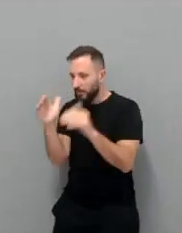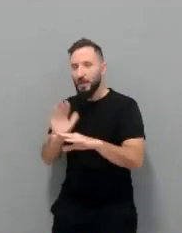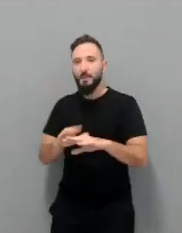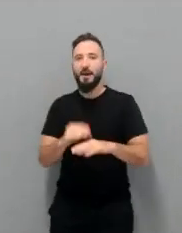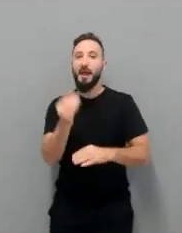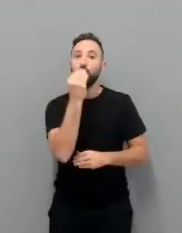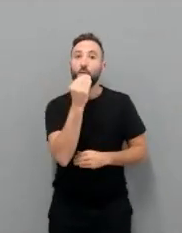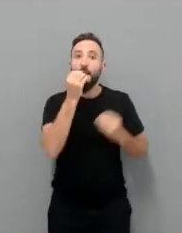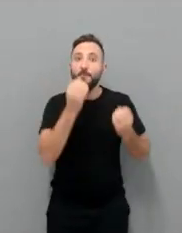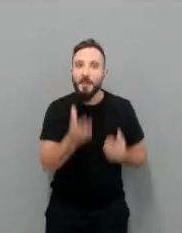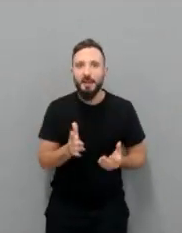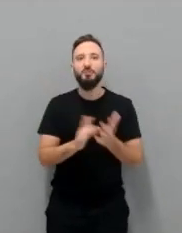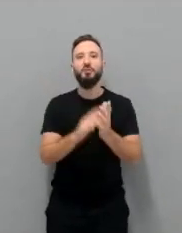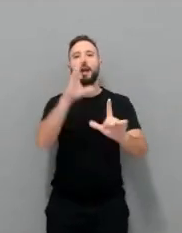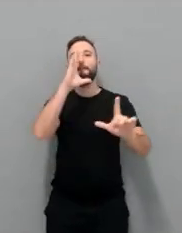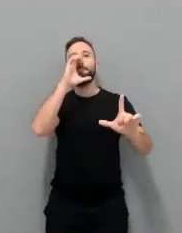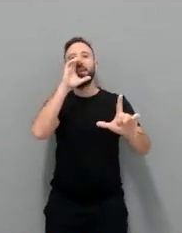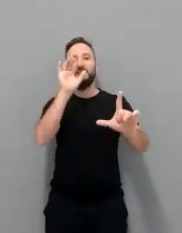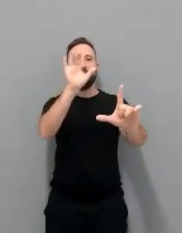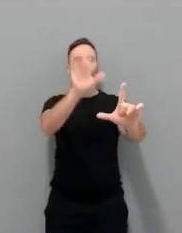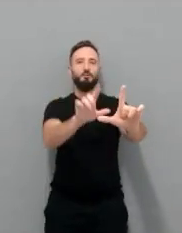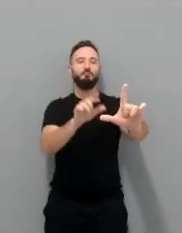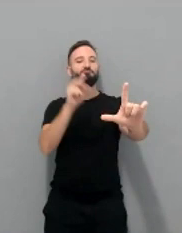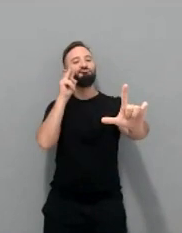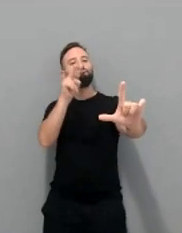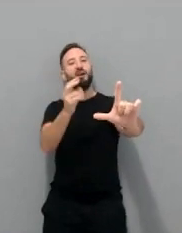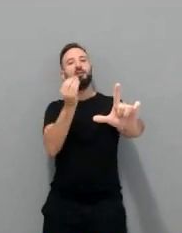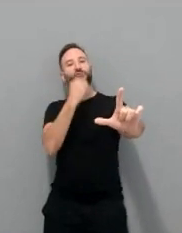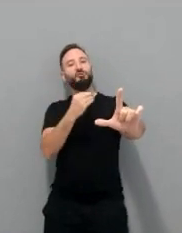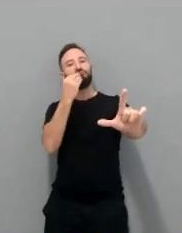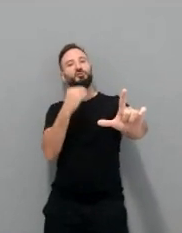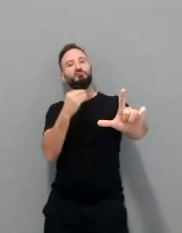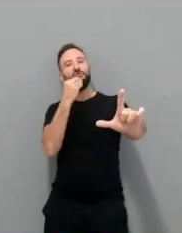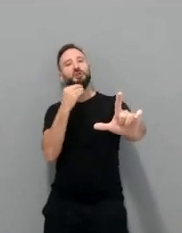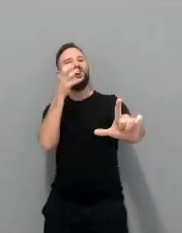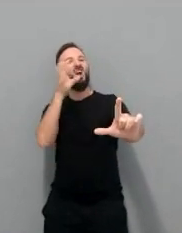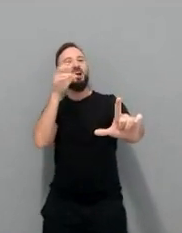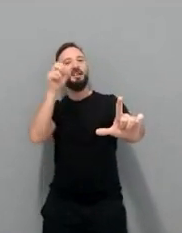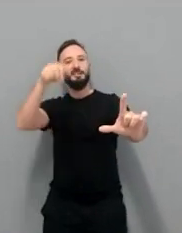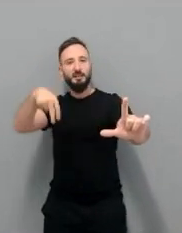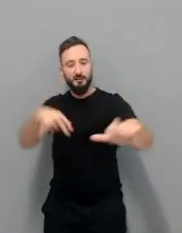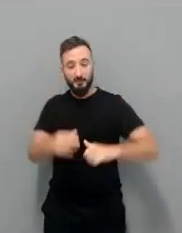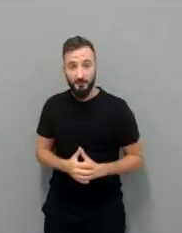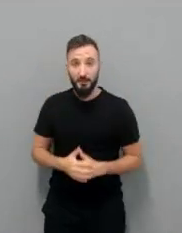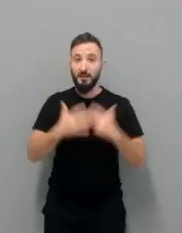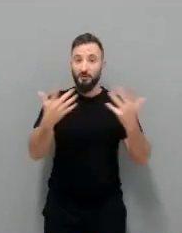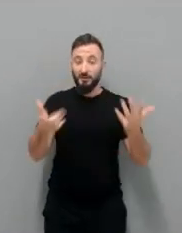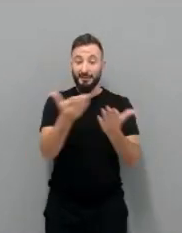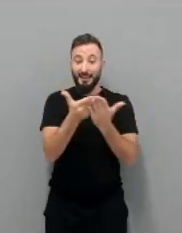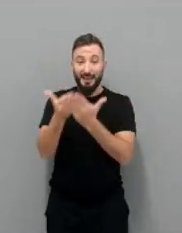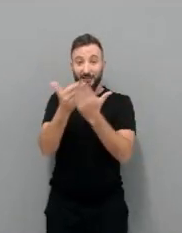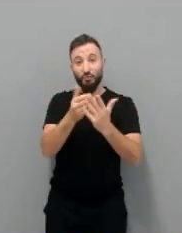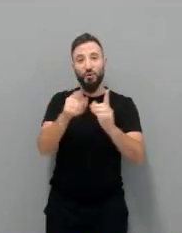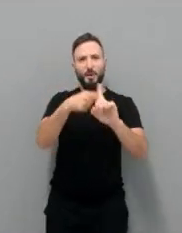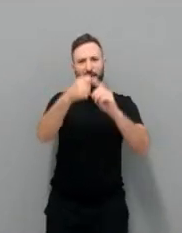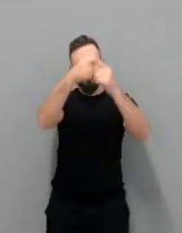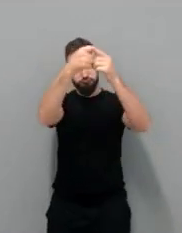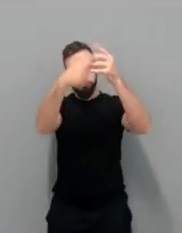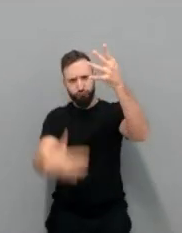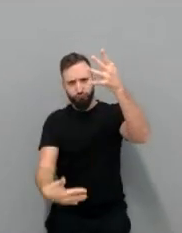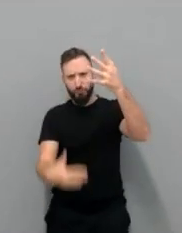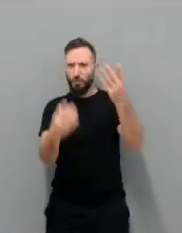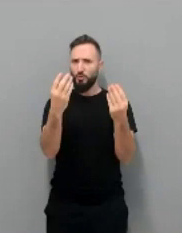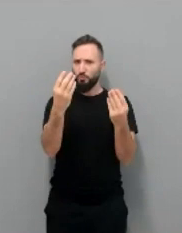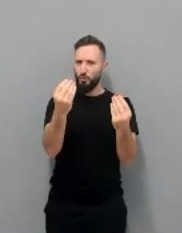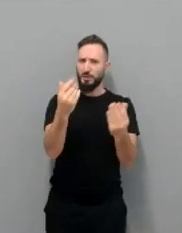le pones a Peppa Pig y así ya come y no te protesta. ¿Y qué es lo que este estudio y otros tantísimos evidencian, ¿no?